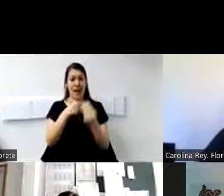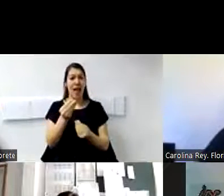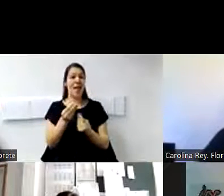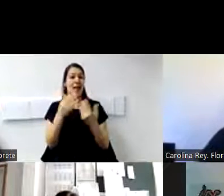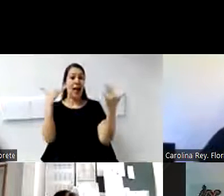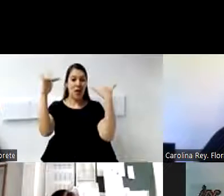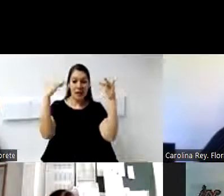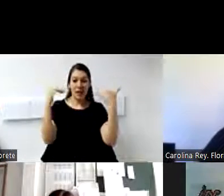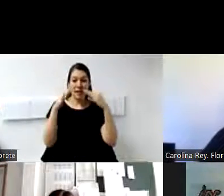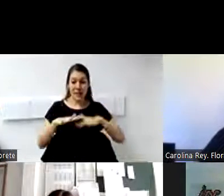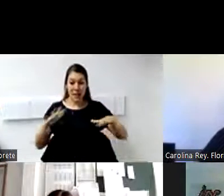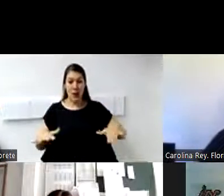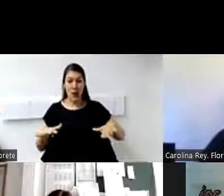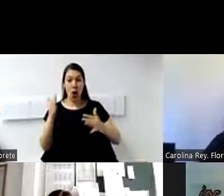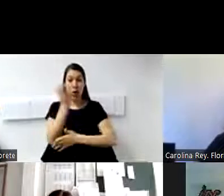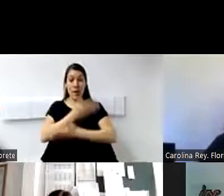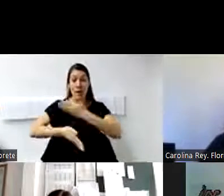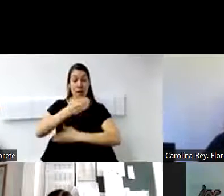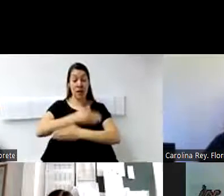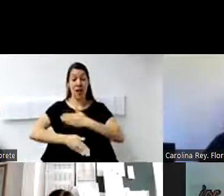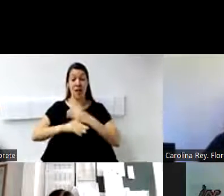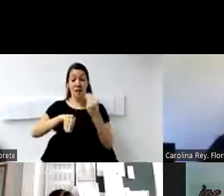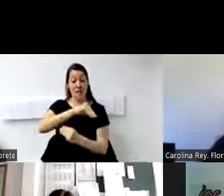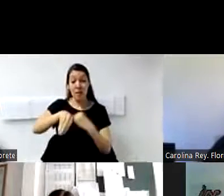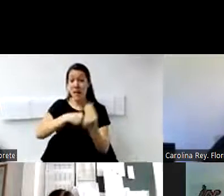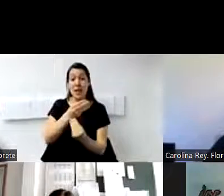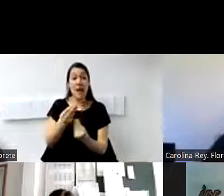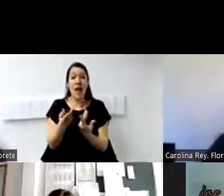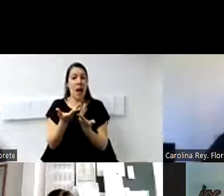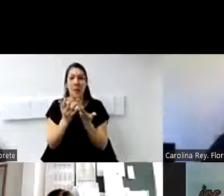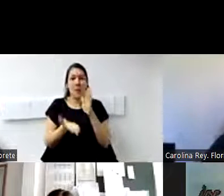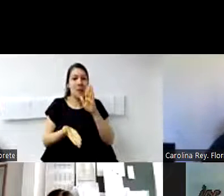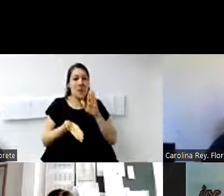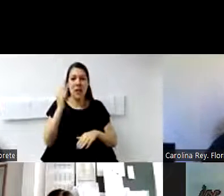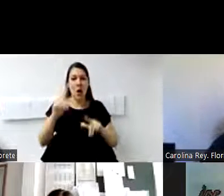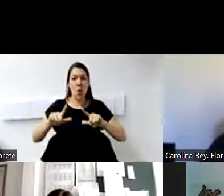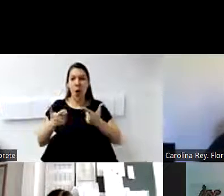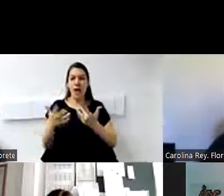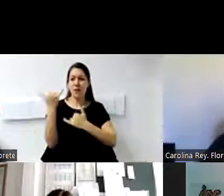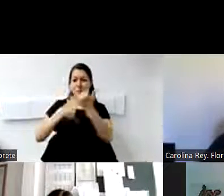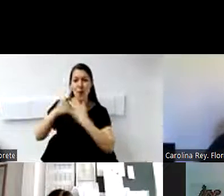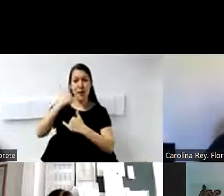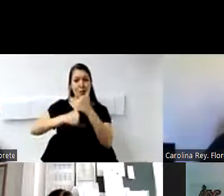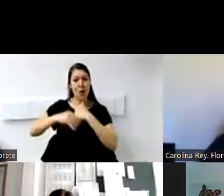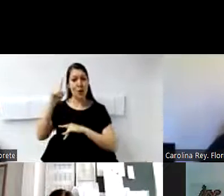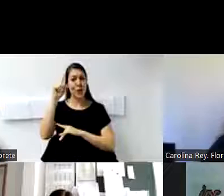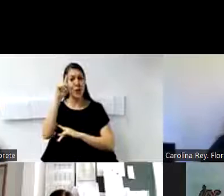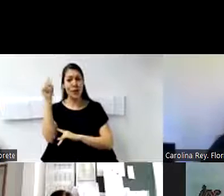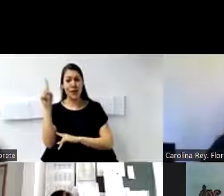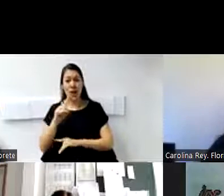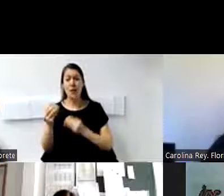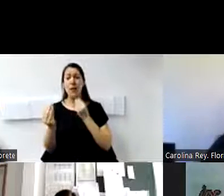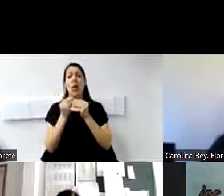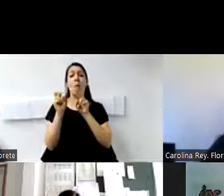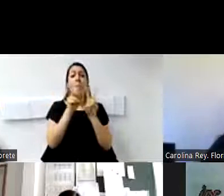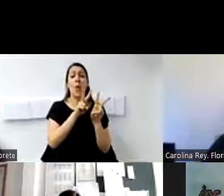se encuentran sin herramientas muchas veces y no saben manejar